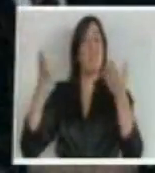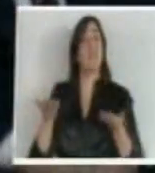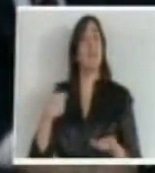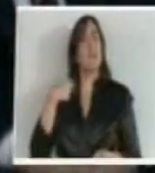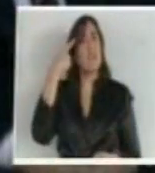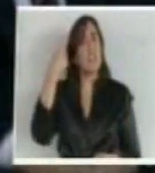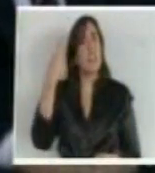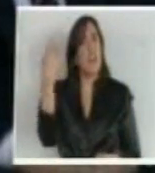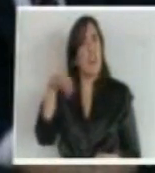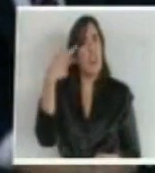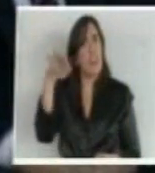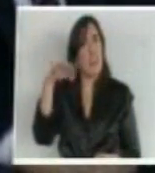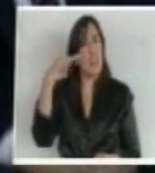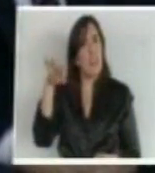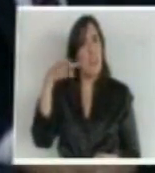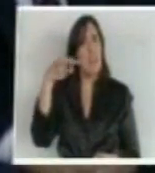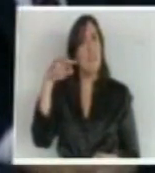deberíamos rescatar de ellos